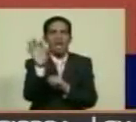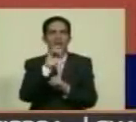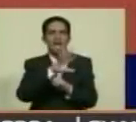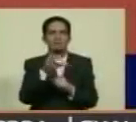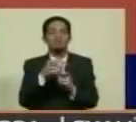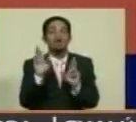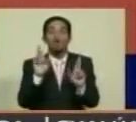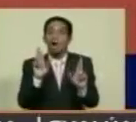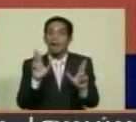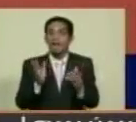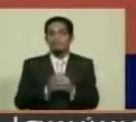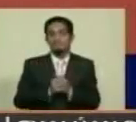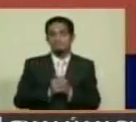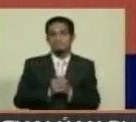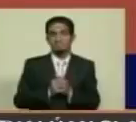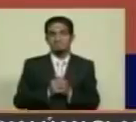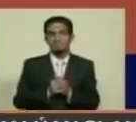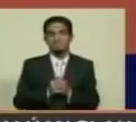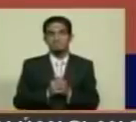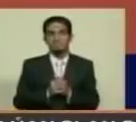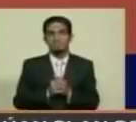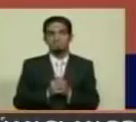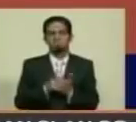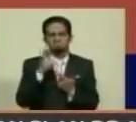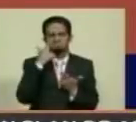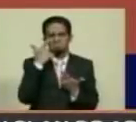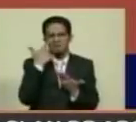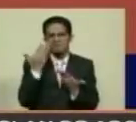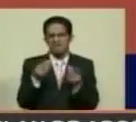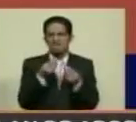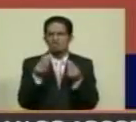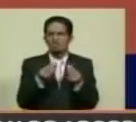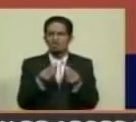Ojalá, para ver dónde se van a meter.